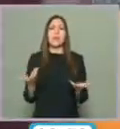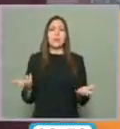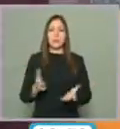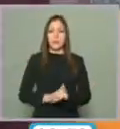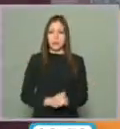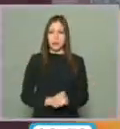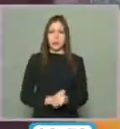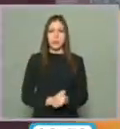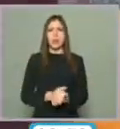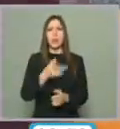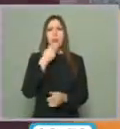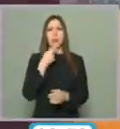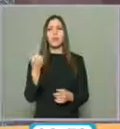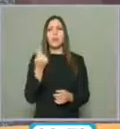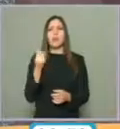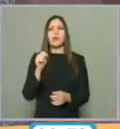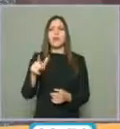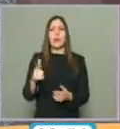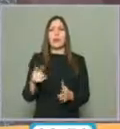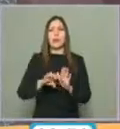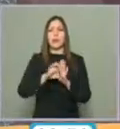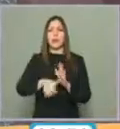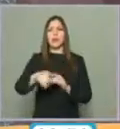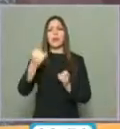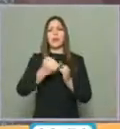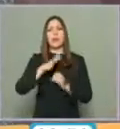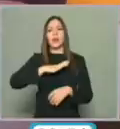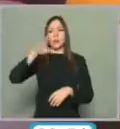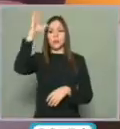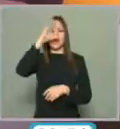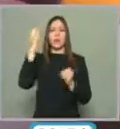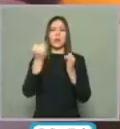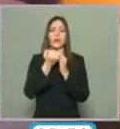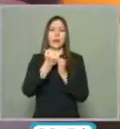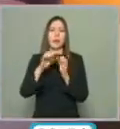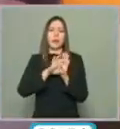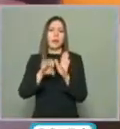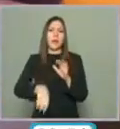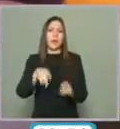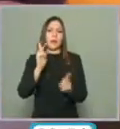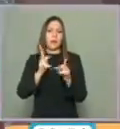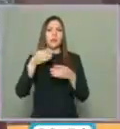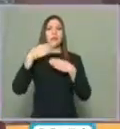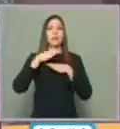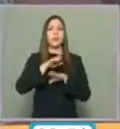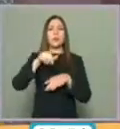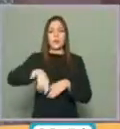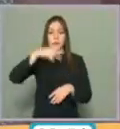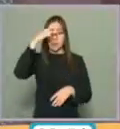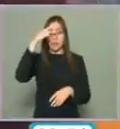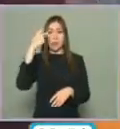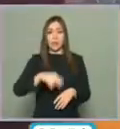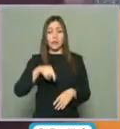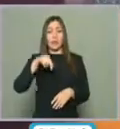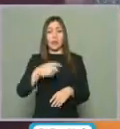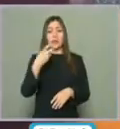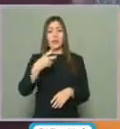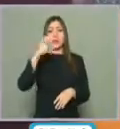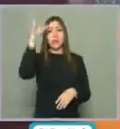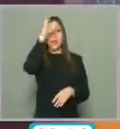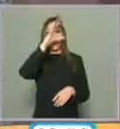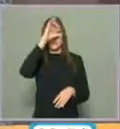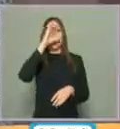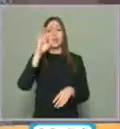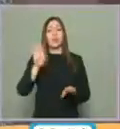día el hombre como tal? Porque también esto tiene que ver mucho con la cultura, por lo menos aquí hablando de nuestro país, Sí. ¿no? Es una cultura en